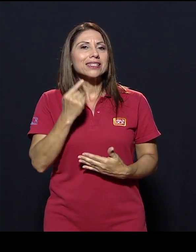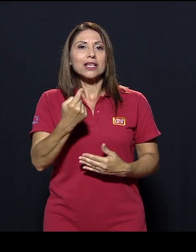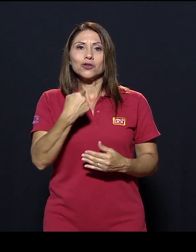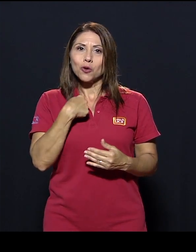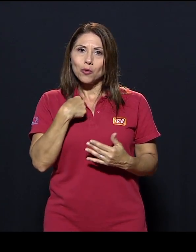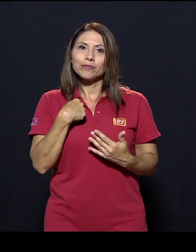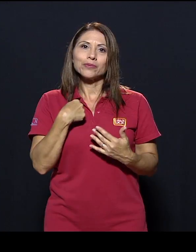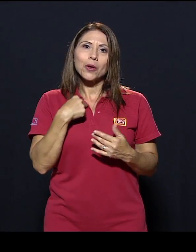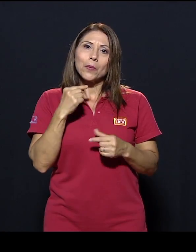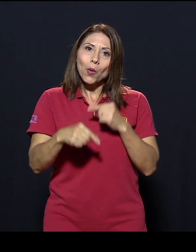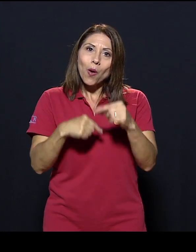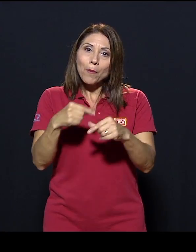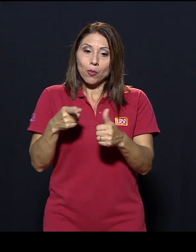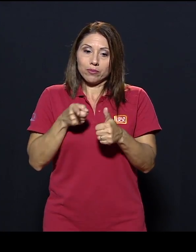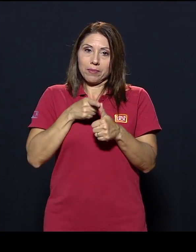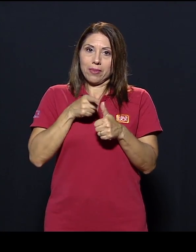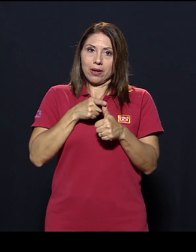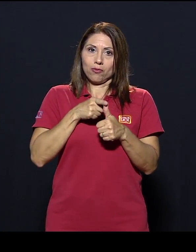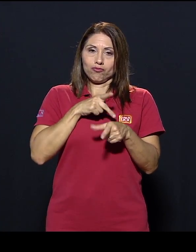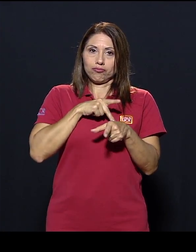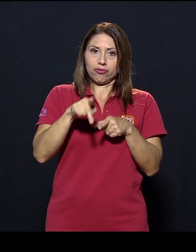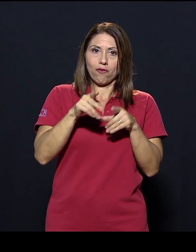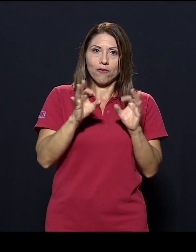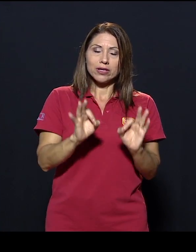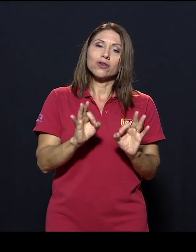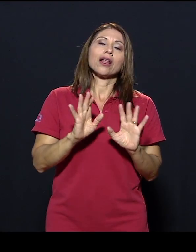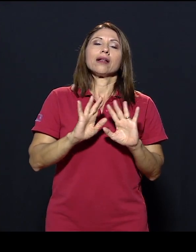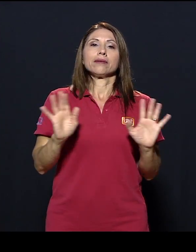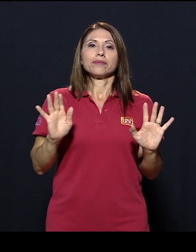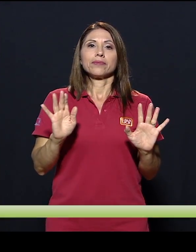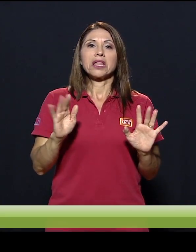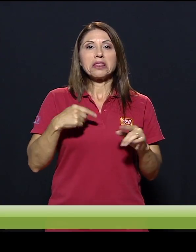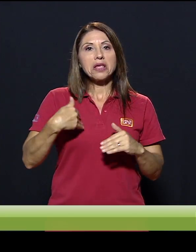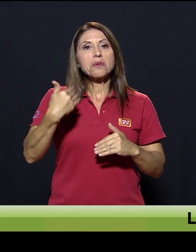fue una experiencia en donde yo poco a poco, después de hacer la vida profesional,